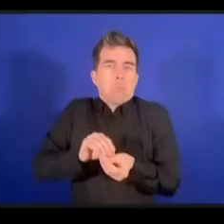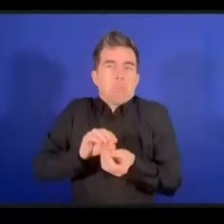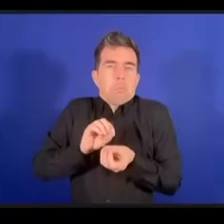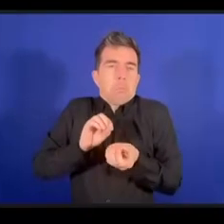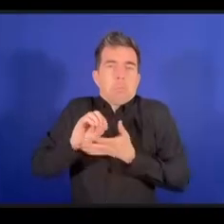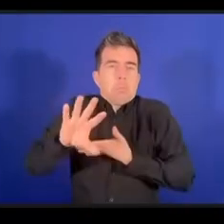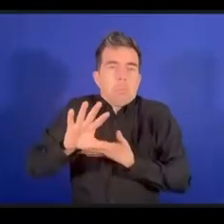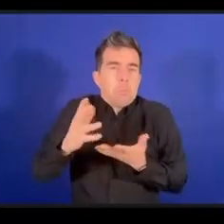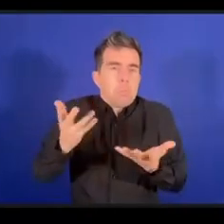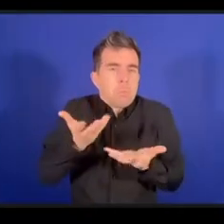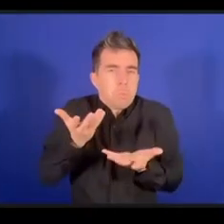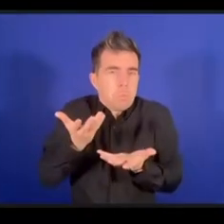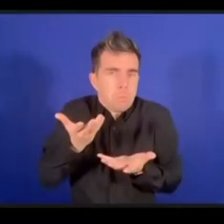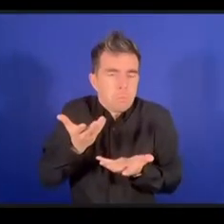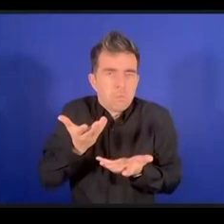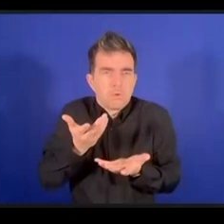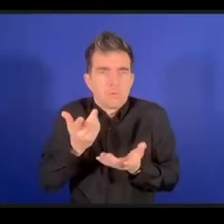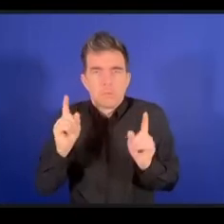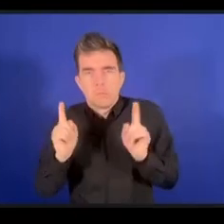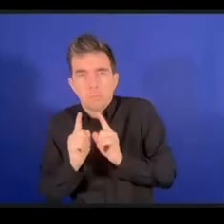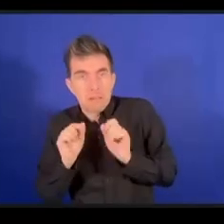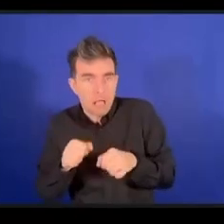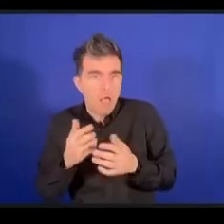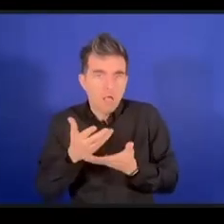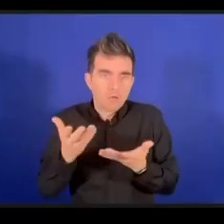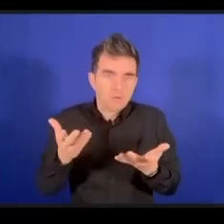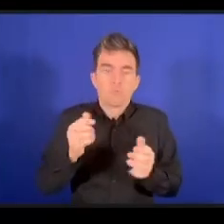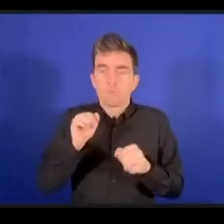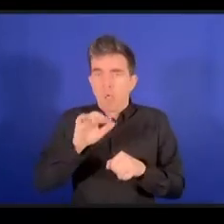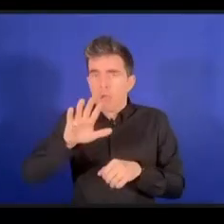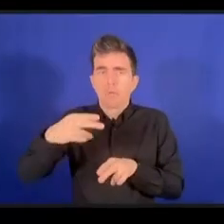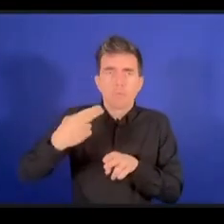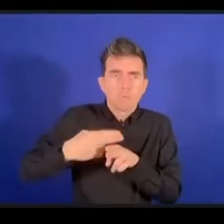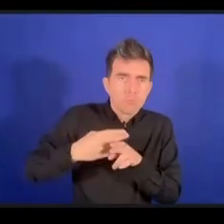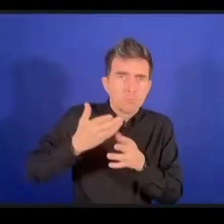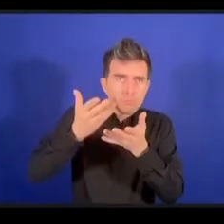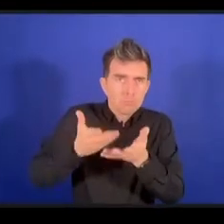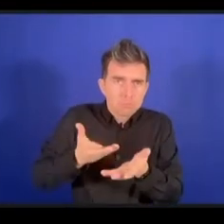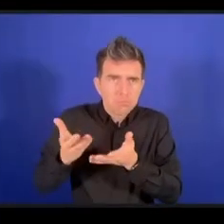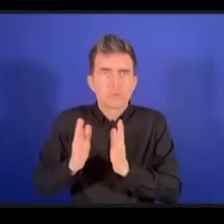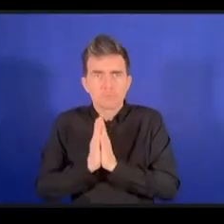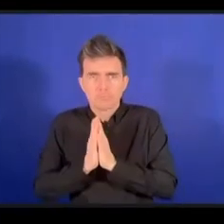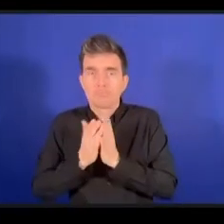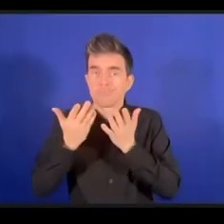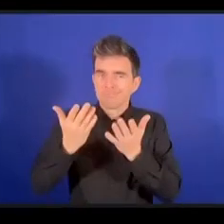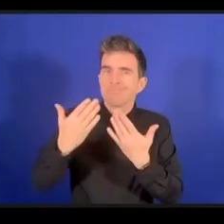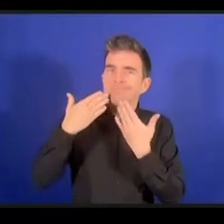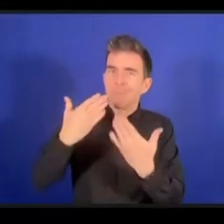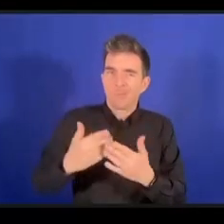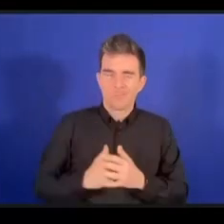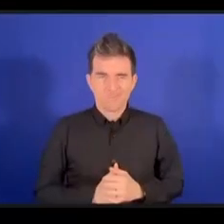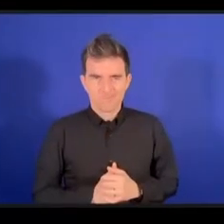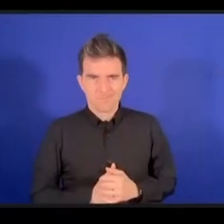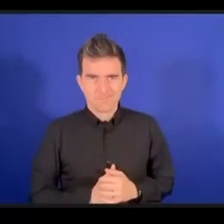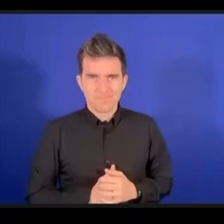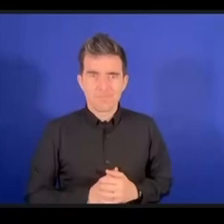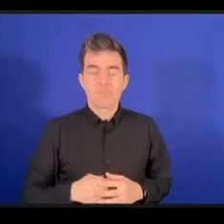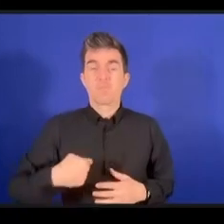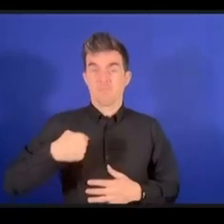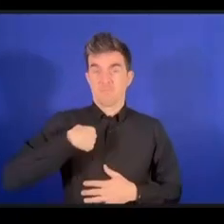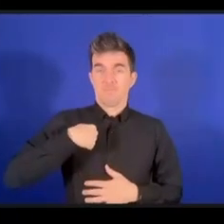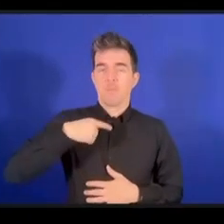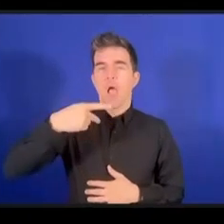su nombre Gracias Marcus yla coordinadora de